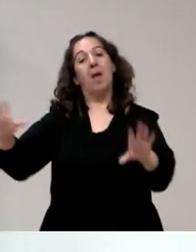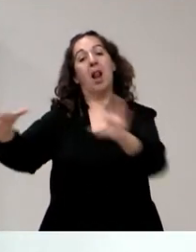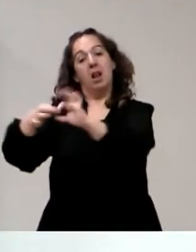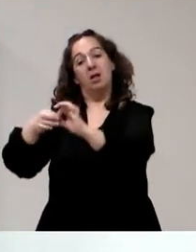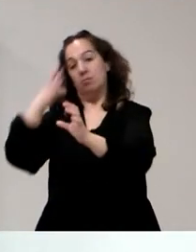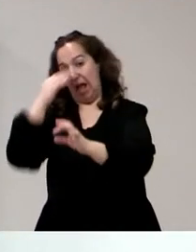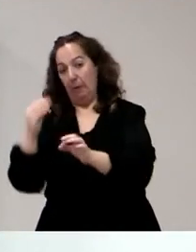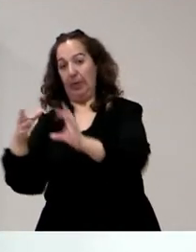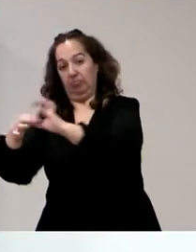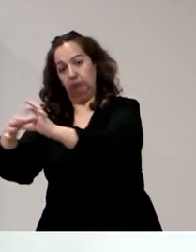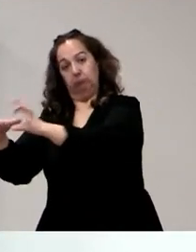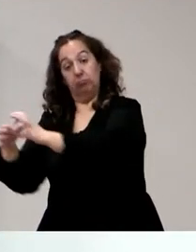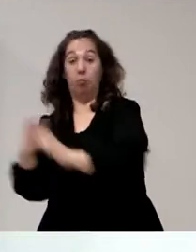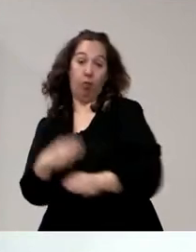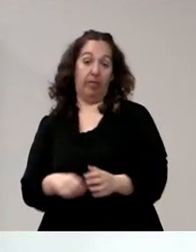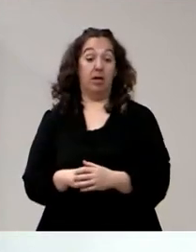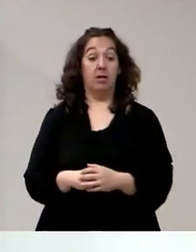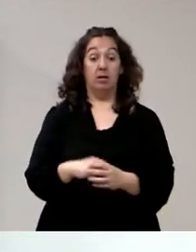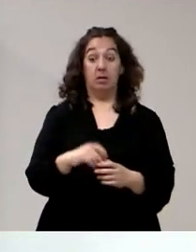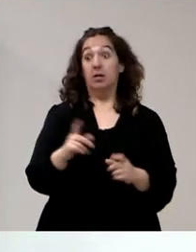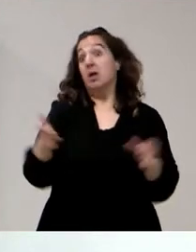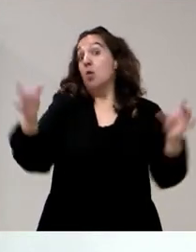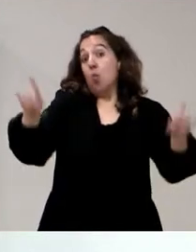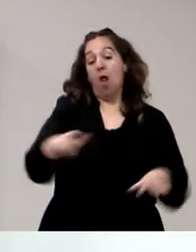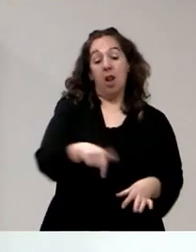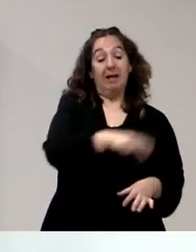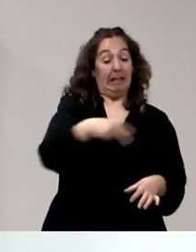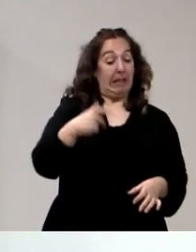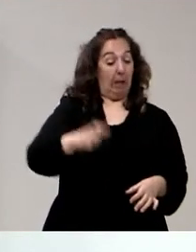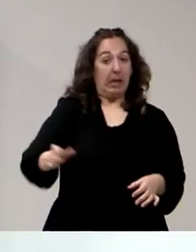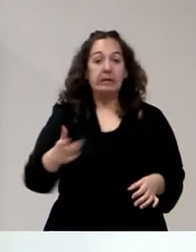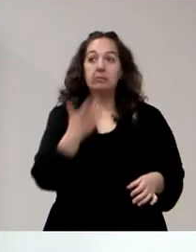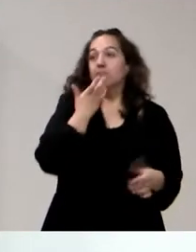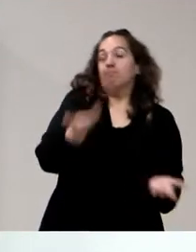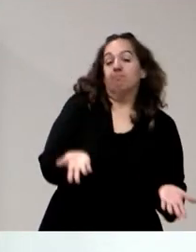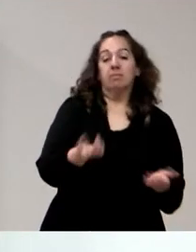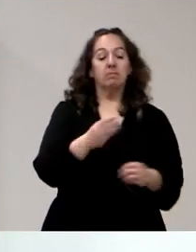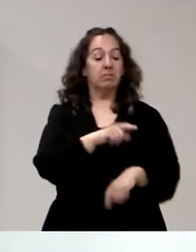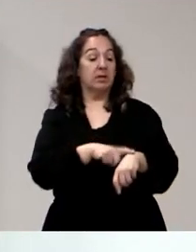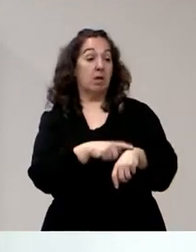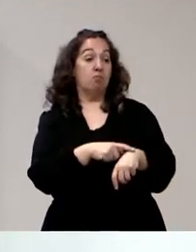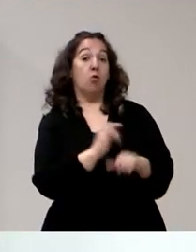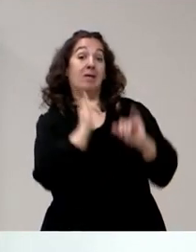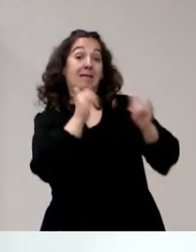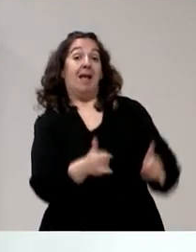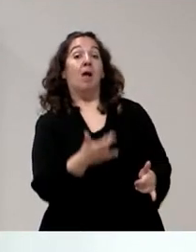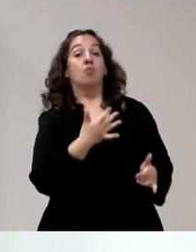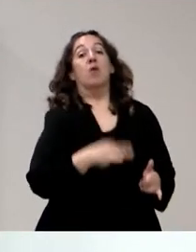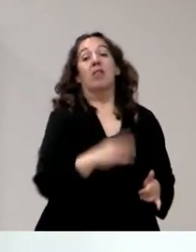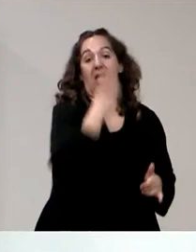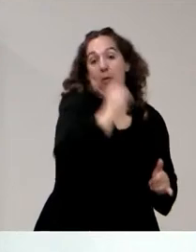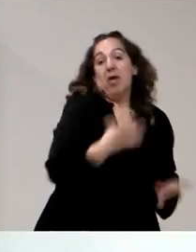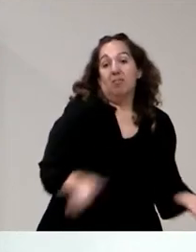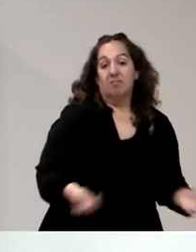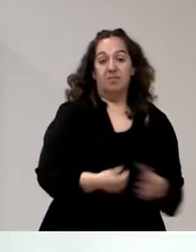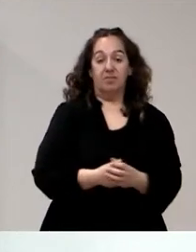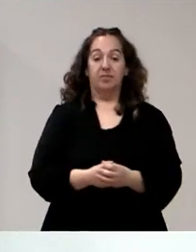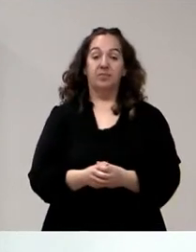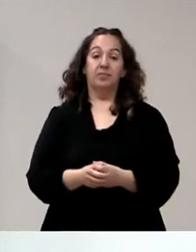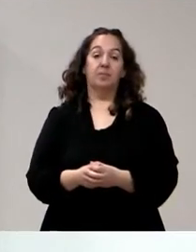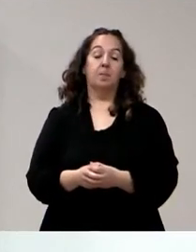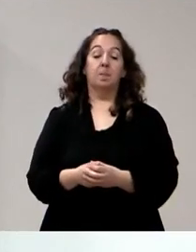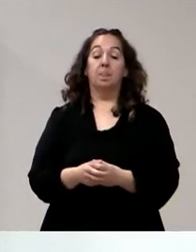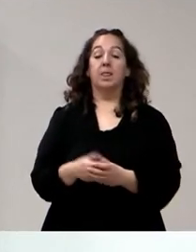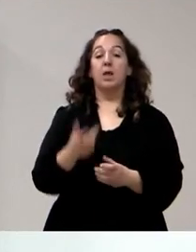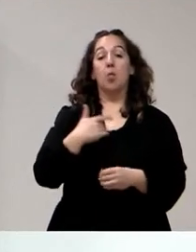velocidad y así que los cántabros en este caso puedan medir en tiempo la llegada de la alta velocidad a cantar y no en hitos como es la